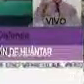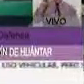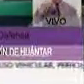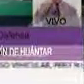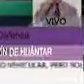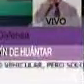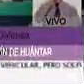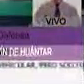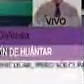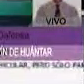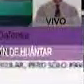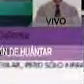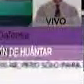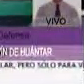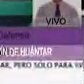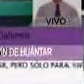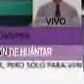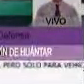Huántar.